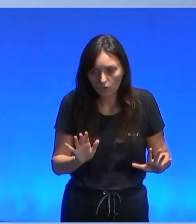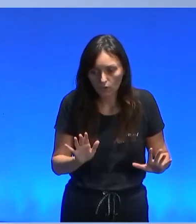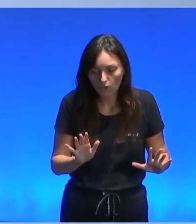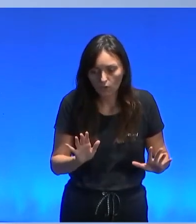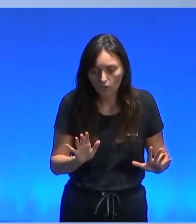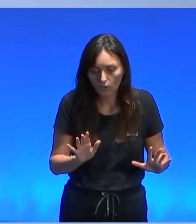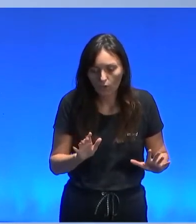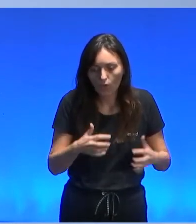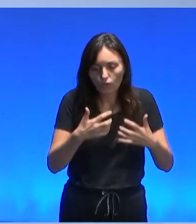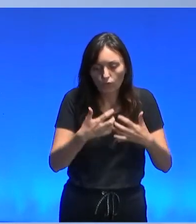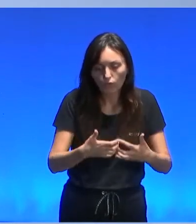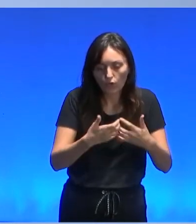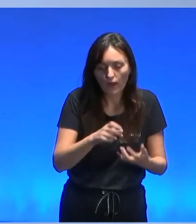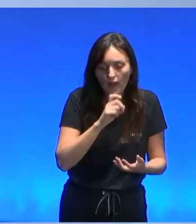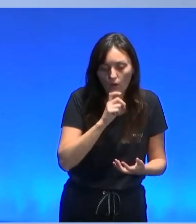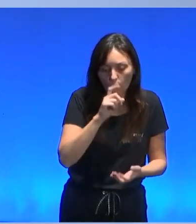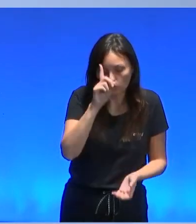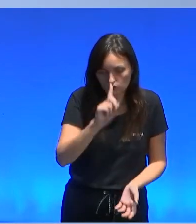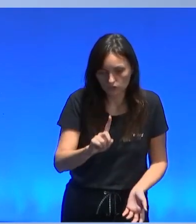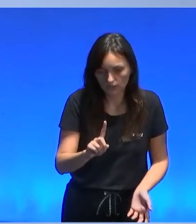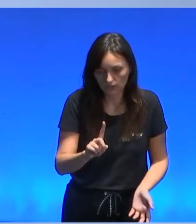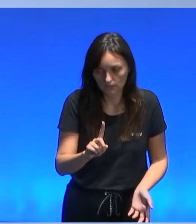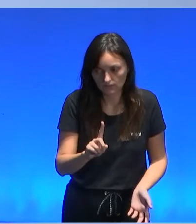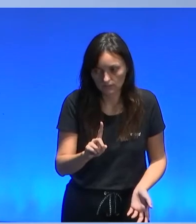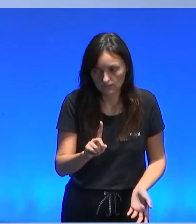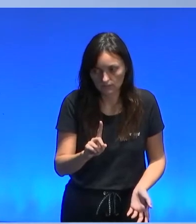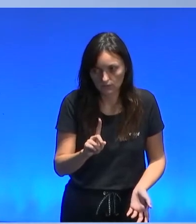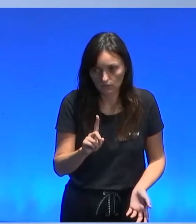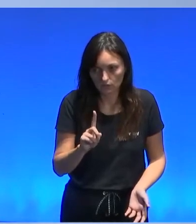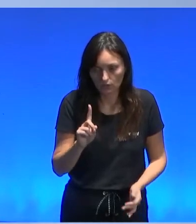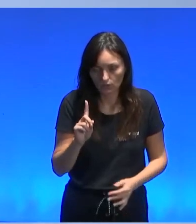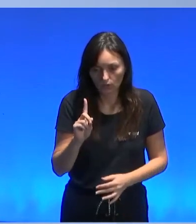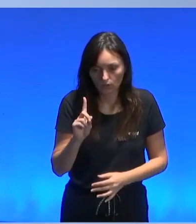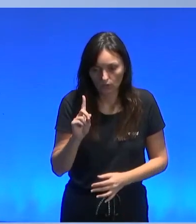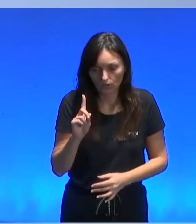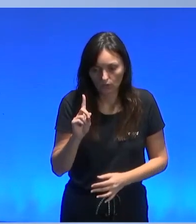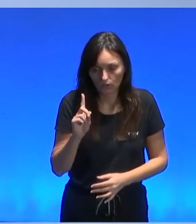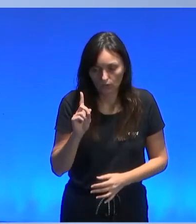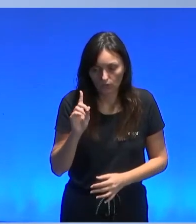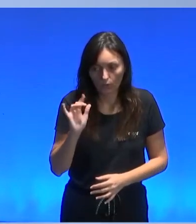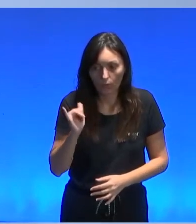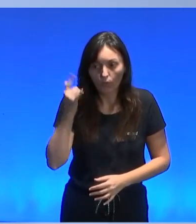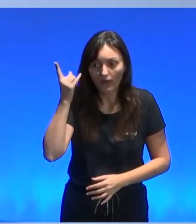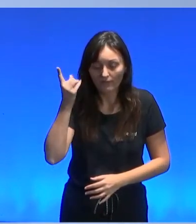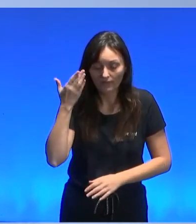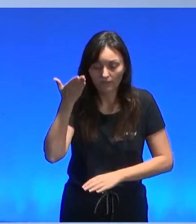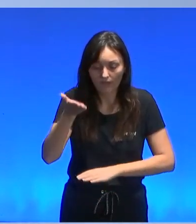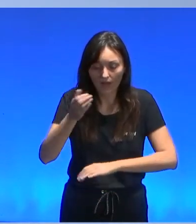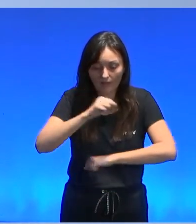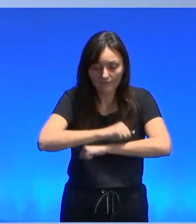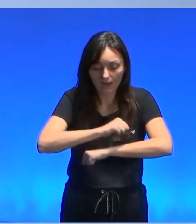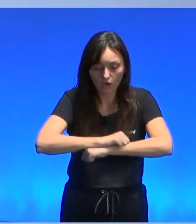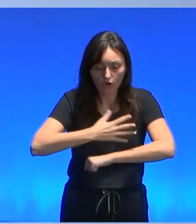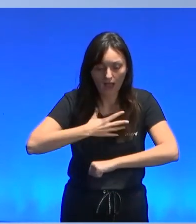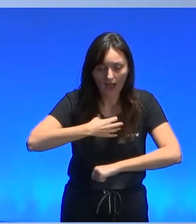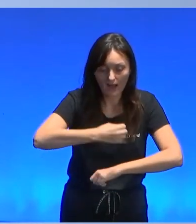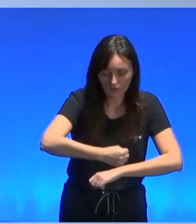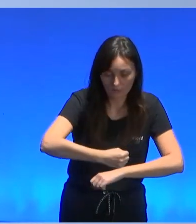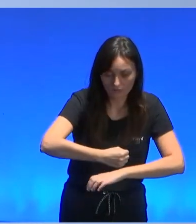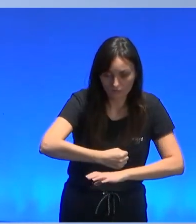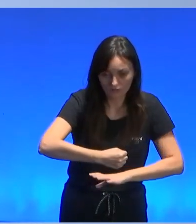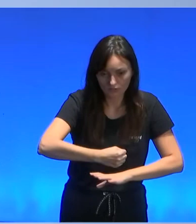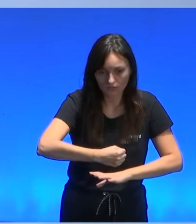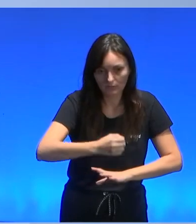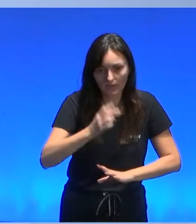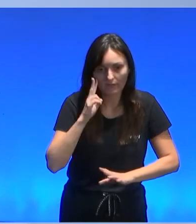exactamente cómo funciona, que es. Sí, asistí una vez del balcón del alcalde, de la alcaldía,